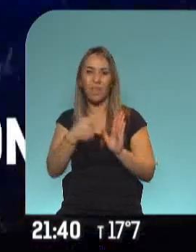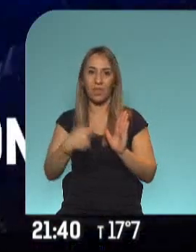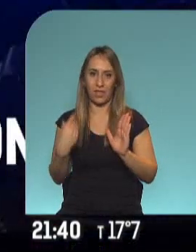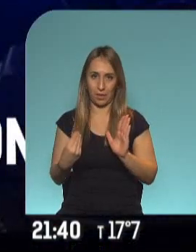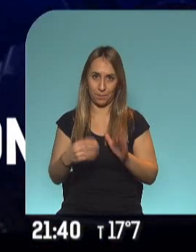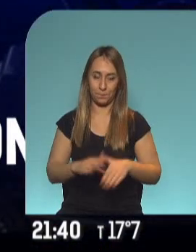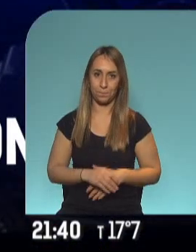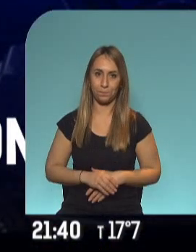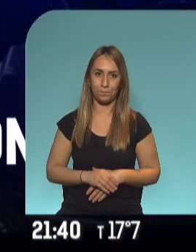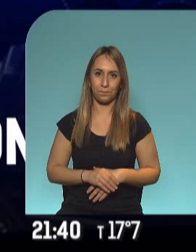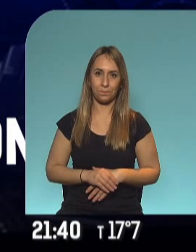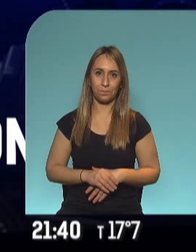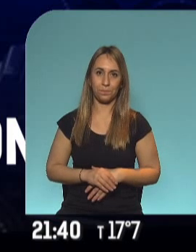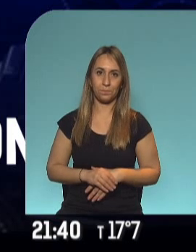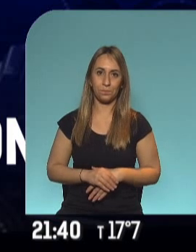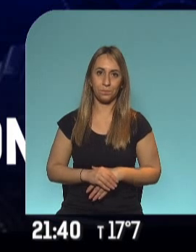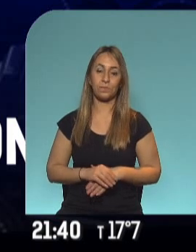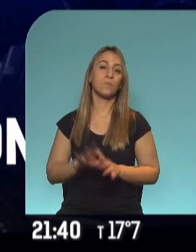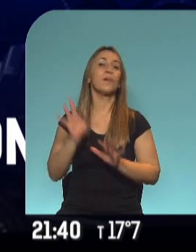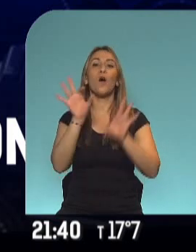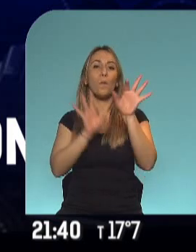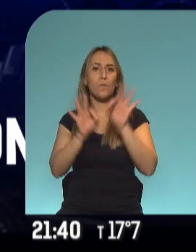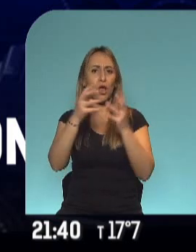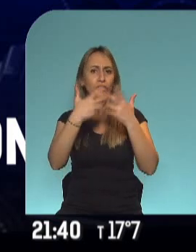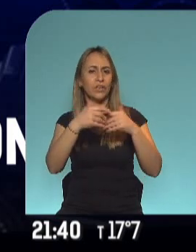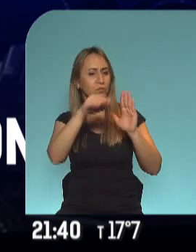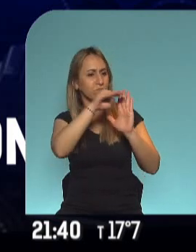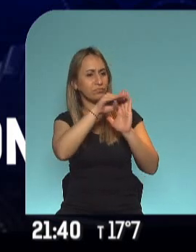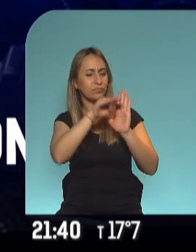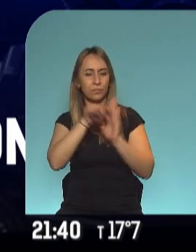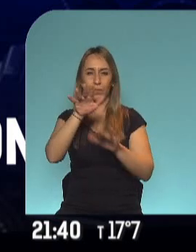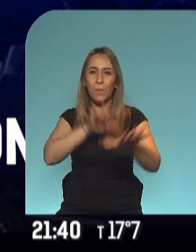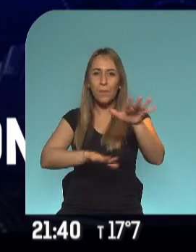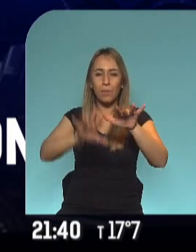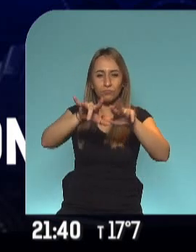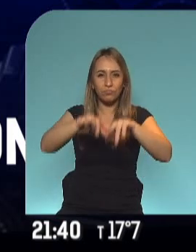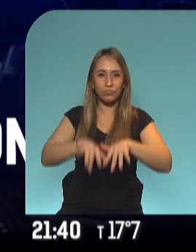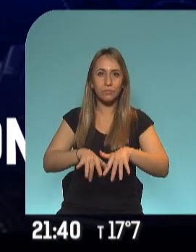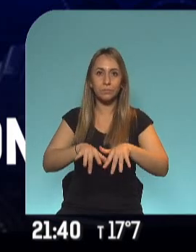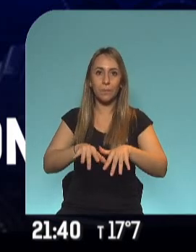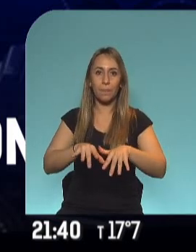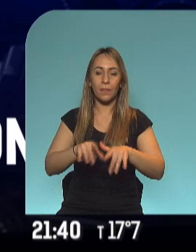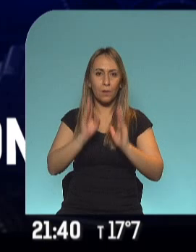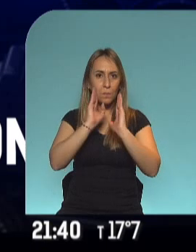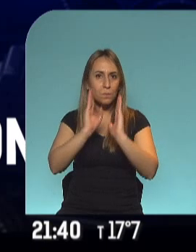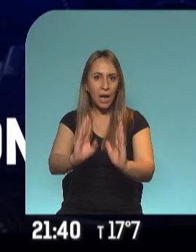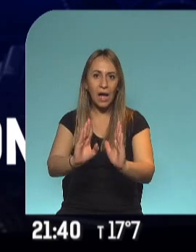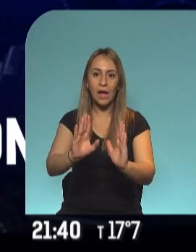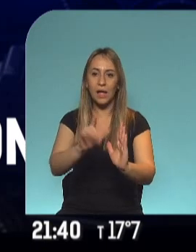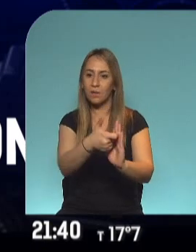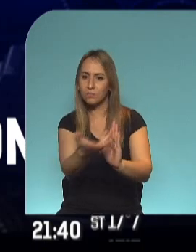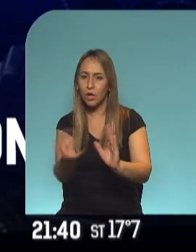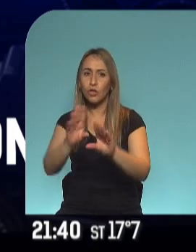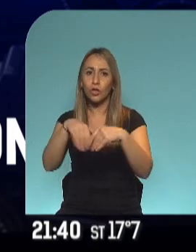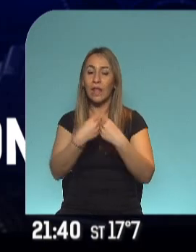un proyecto que está claramente calculado para una determinada población. 12.000